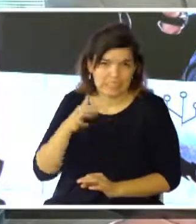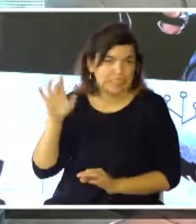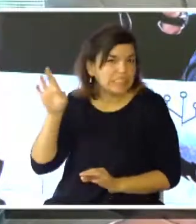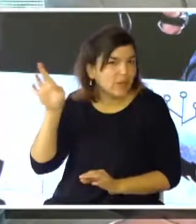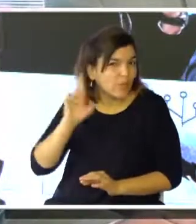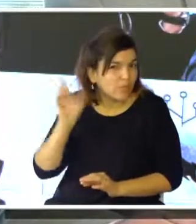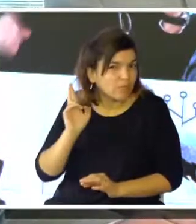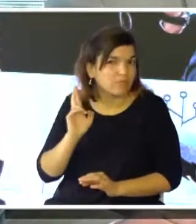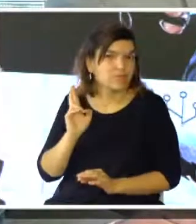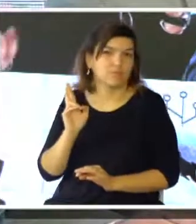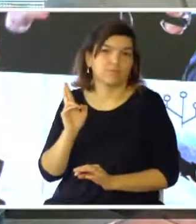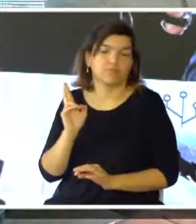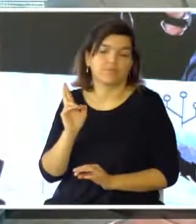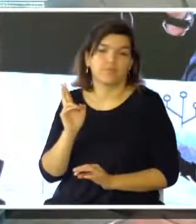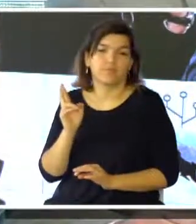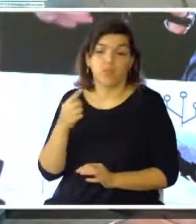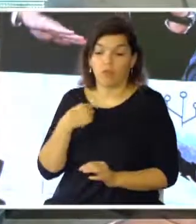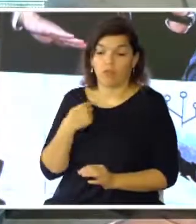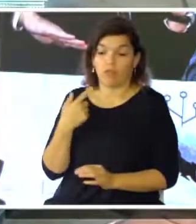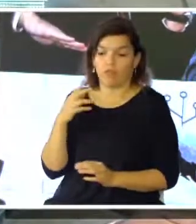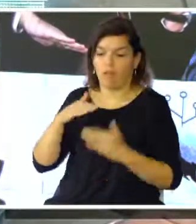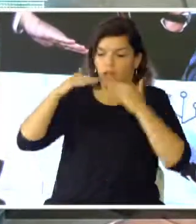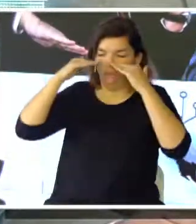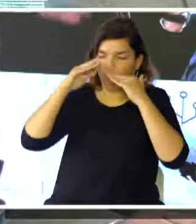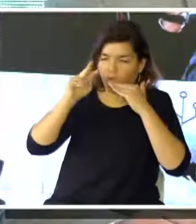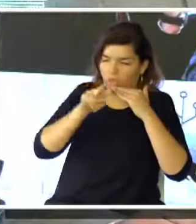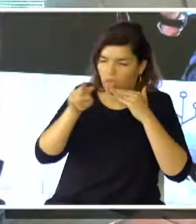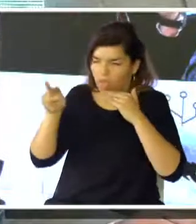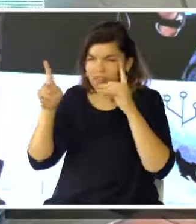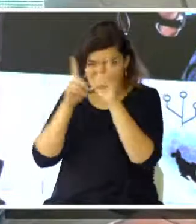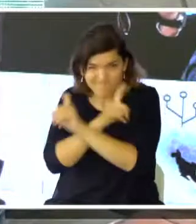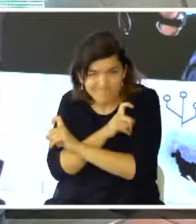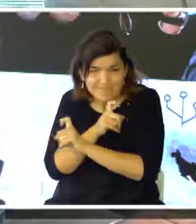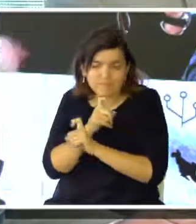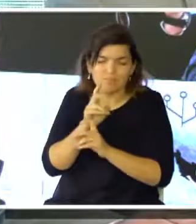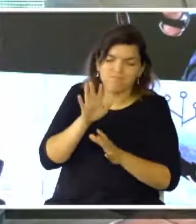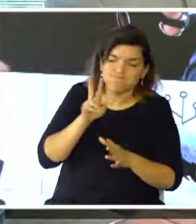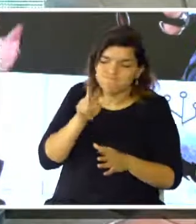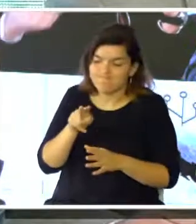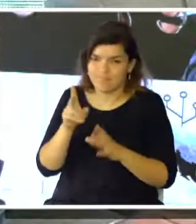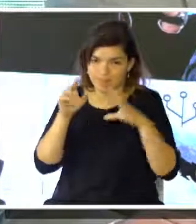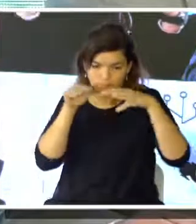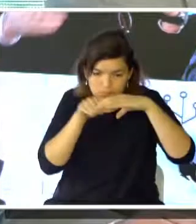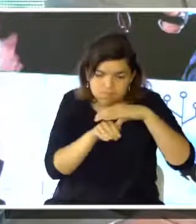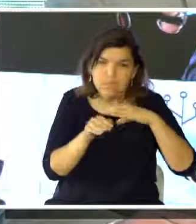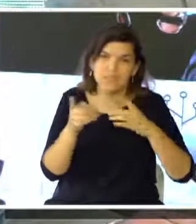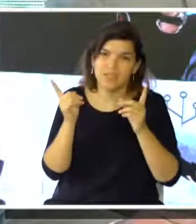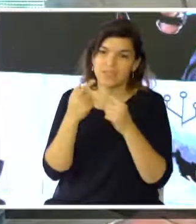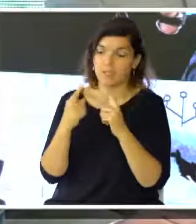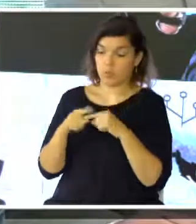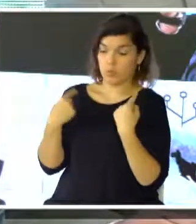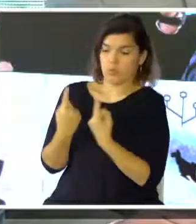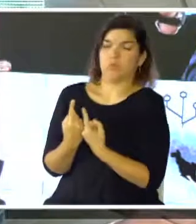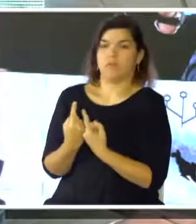estas partes y ahora va con el agua hasta acá todo a move lado y bueno todo eso tenemos que nosotros